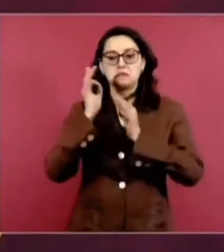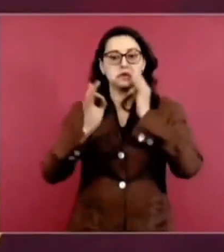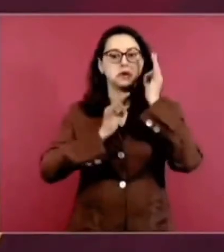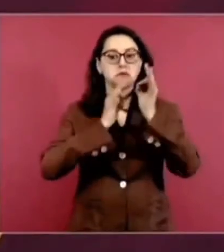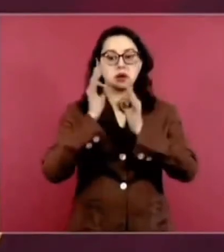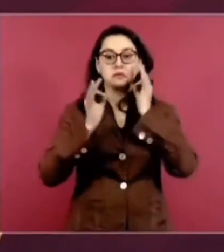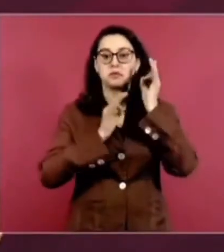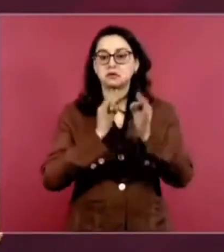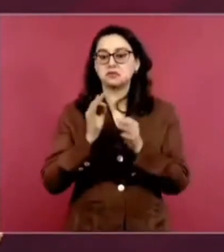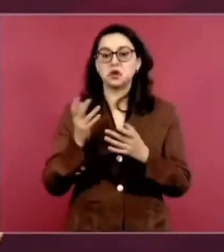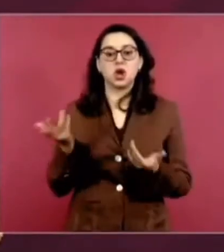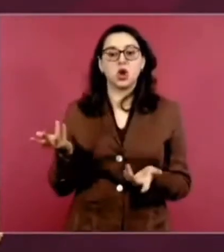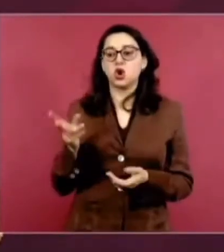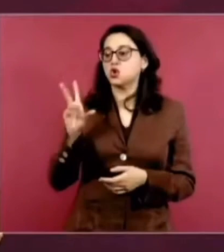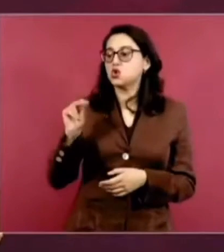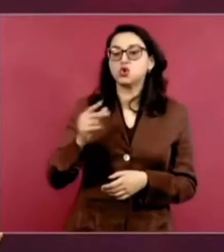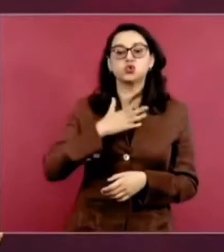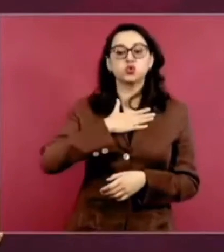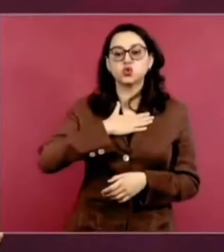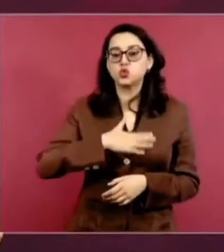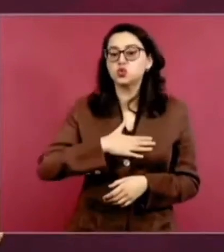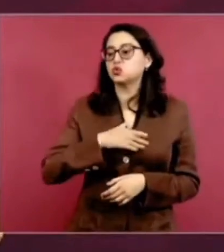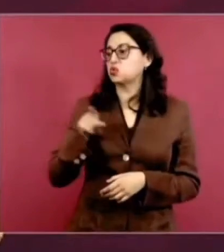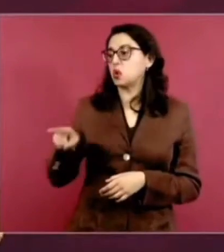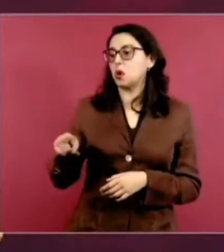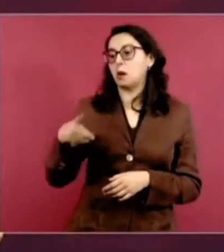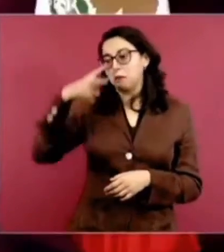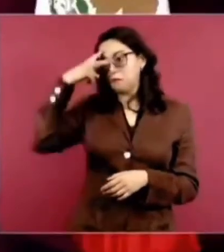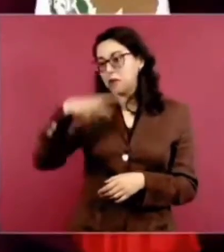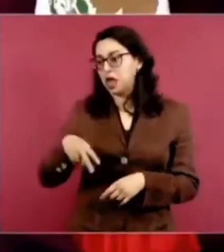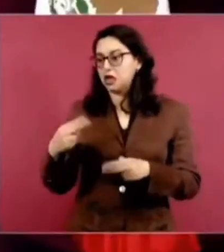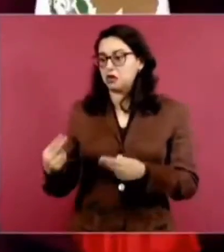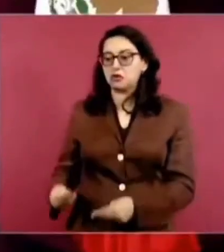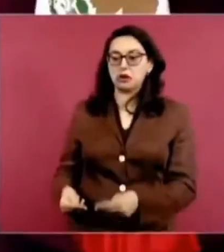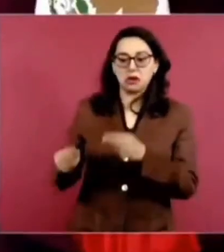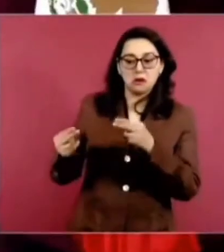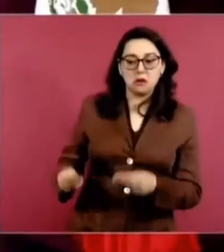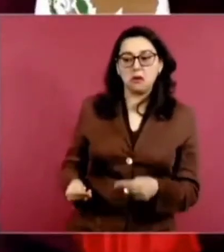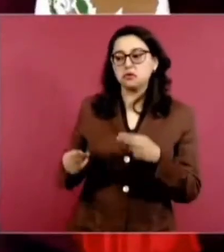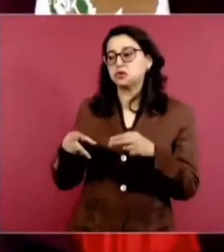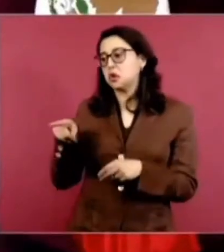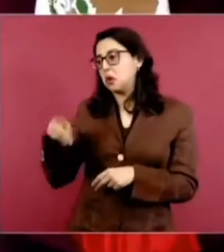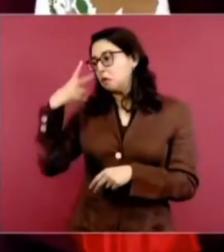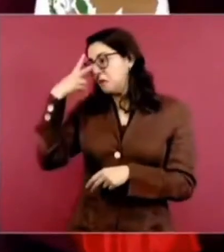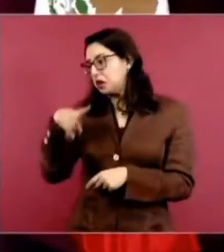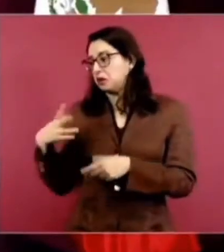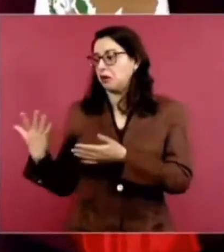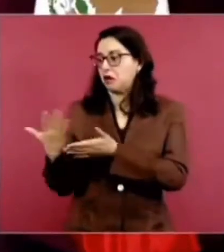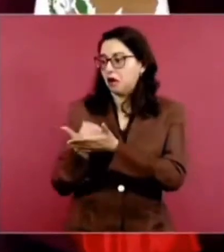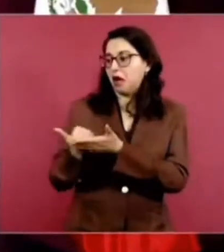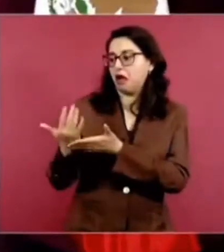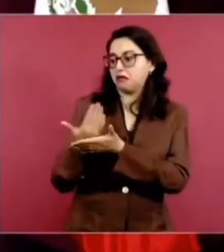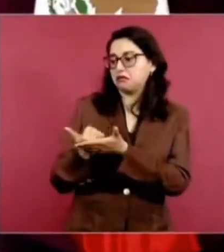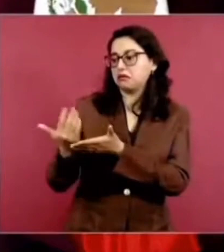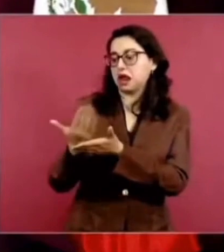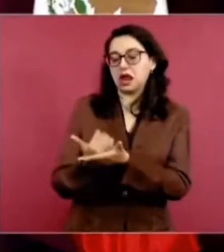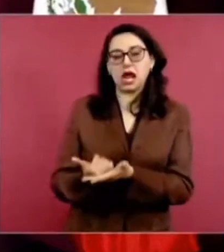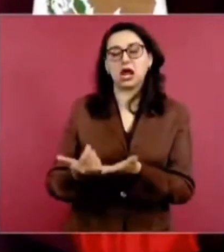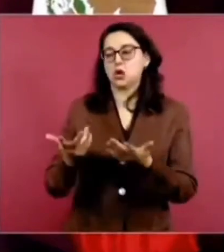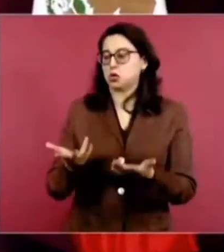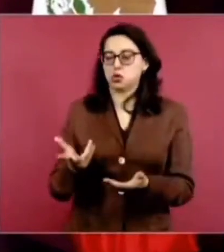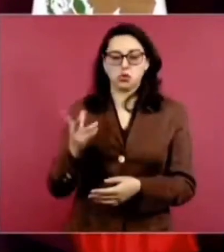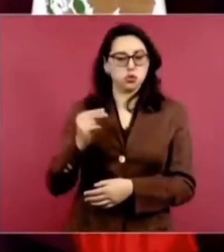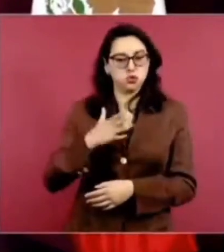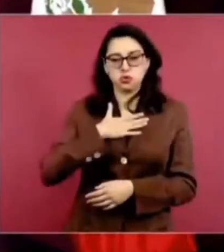porque era más lo que compraban a México que lo que ellos vendían y que se estaban trasladando empresas y que se